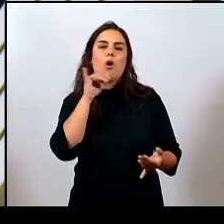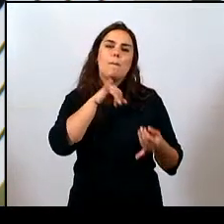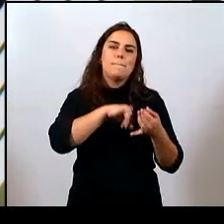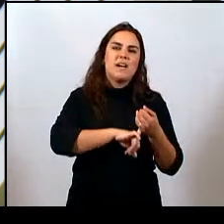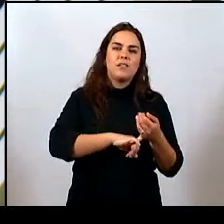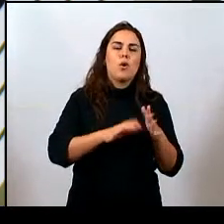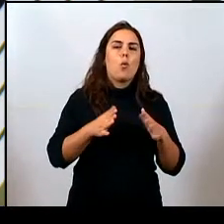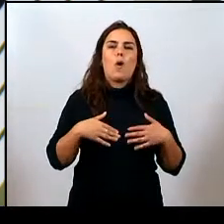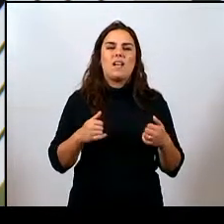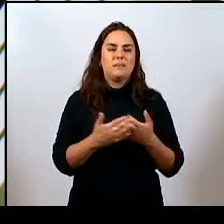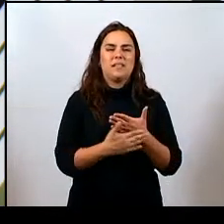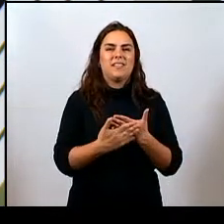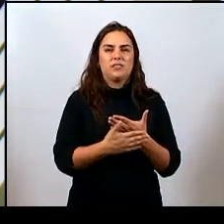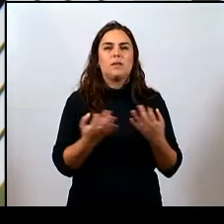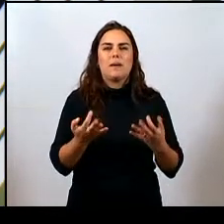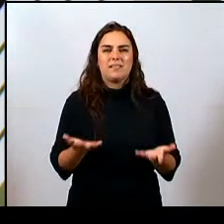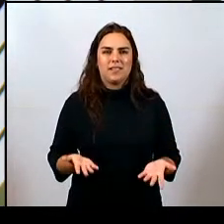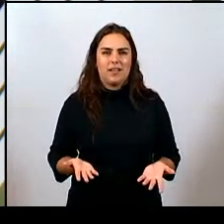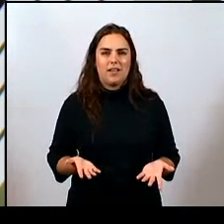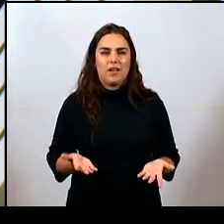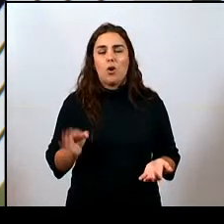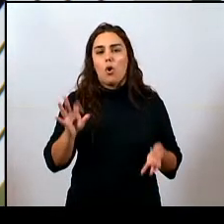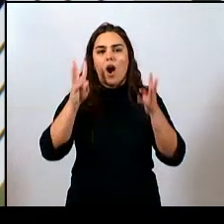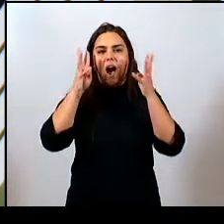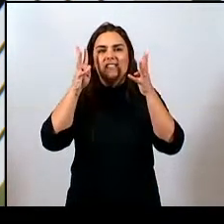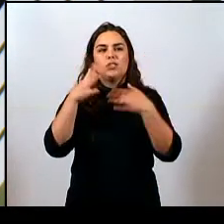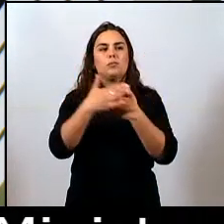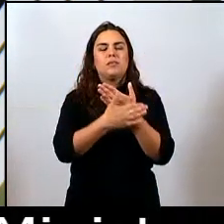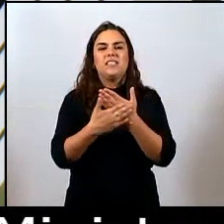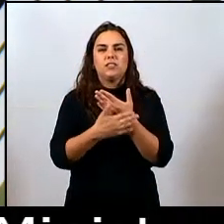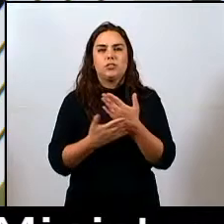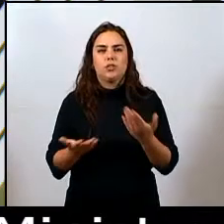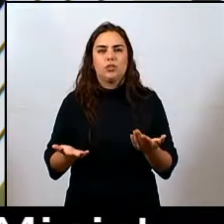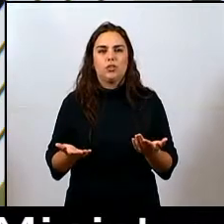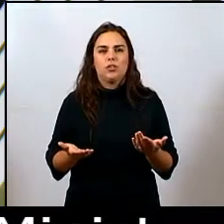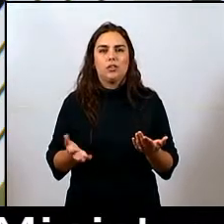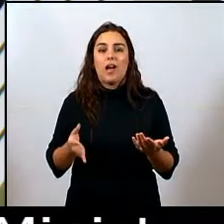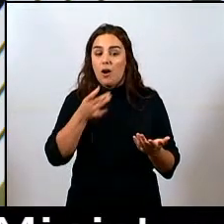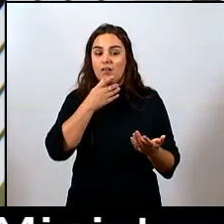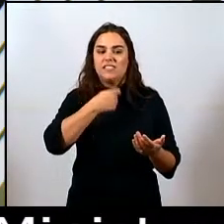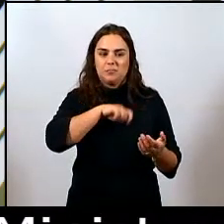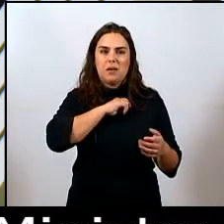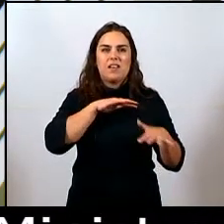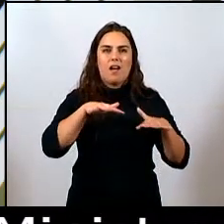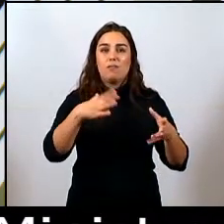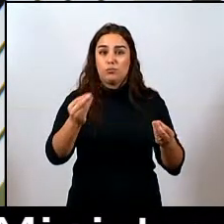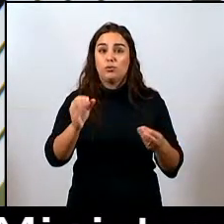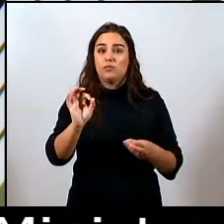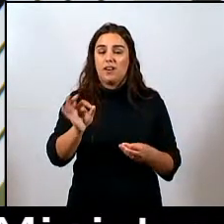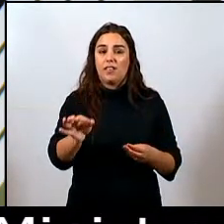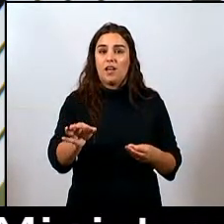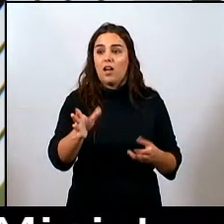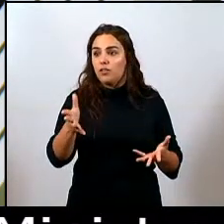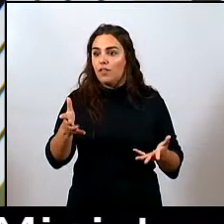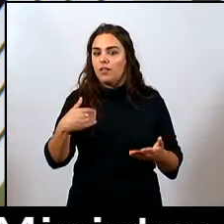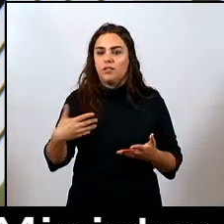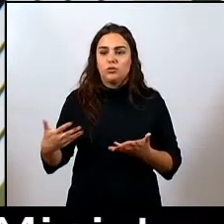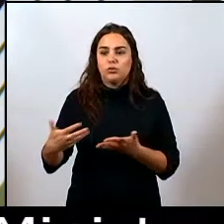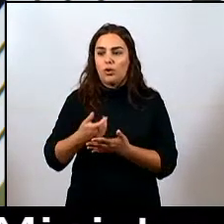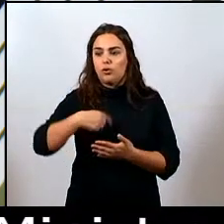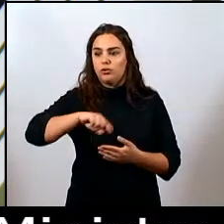cualquier ministro o un asesor de cualquier ministro? ¿Qué no estaría ocurriendo en España? ¿Por qué tenemos que pasar por esto todos los